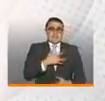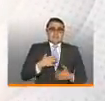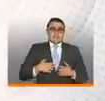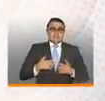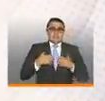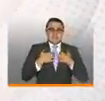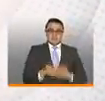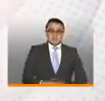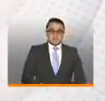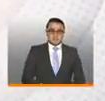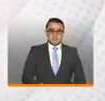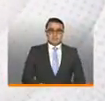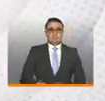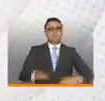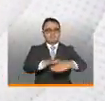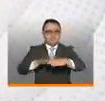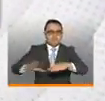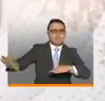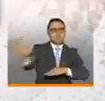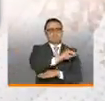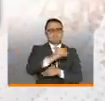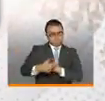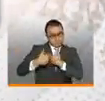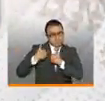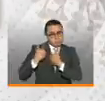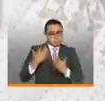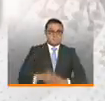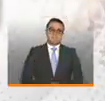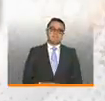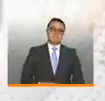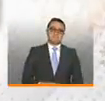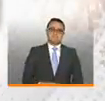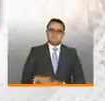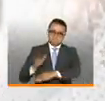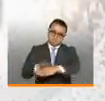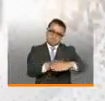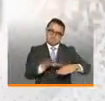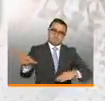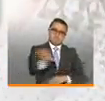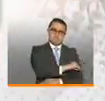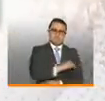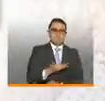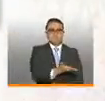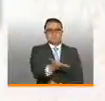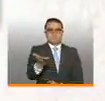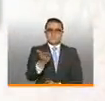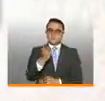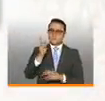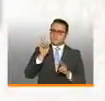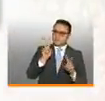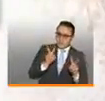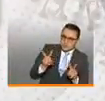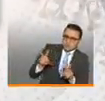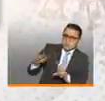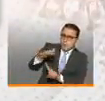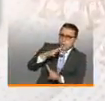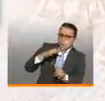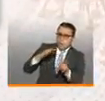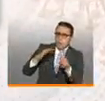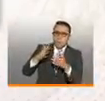Hace un llamado a la responsabilidad. Yo los invito a que tomen conciencia que